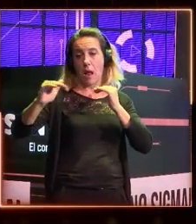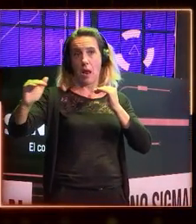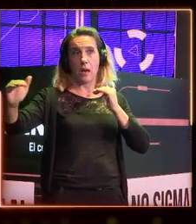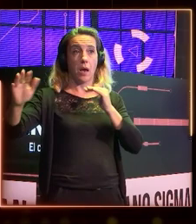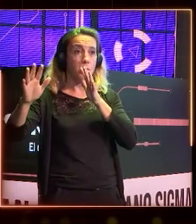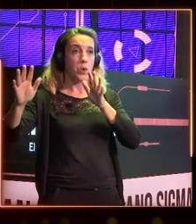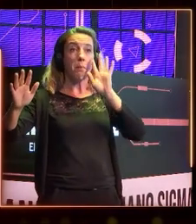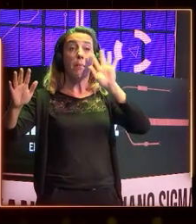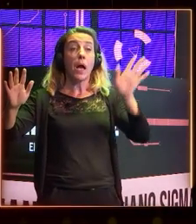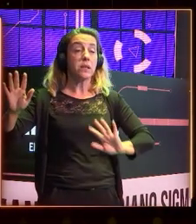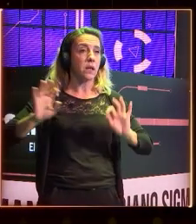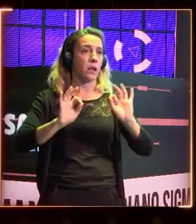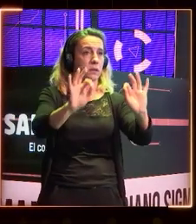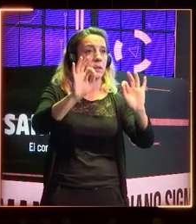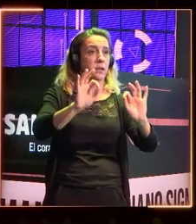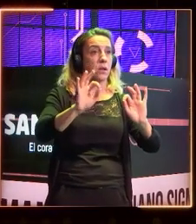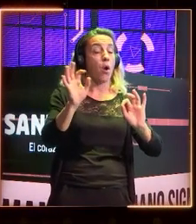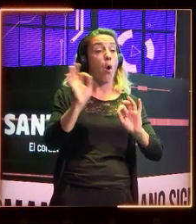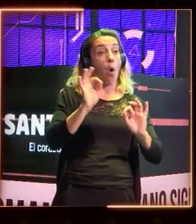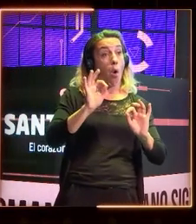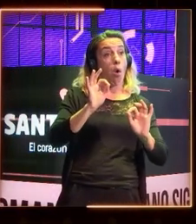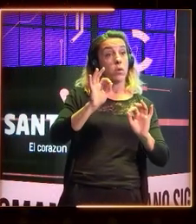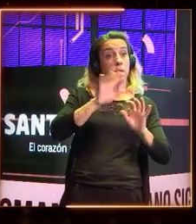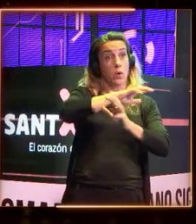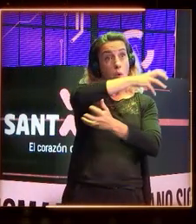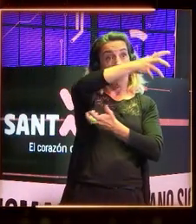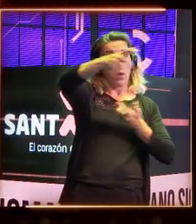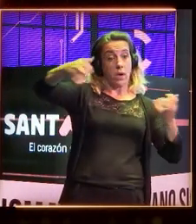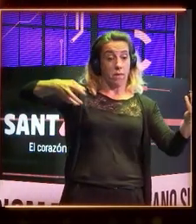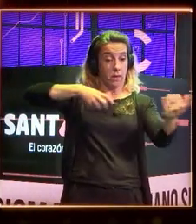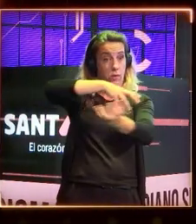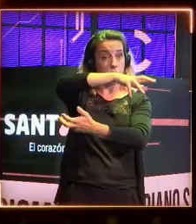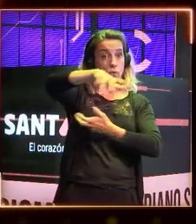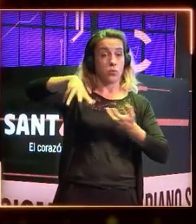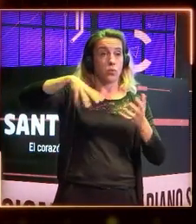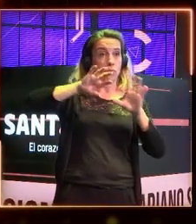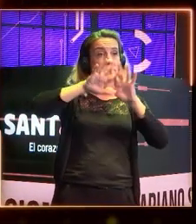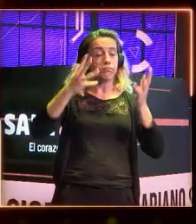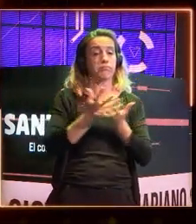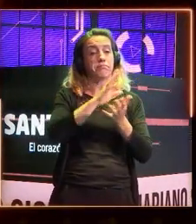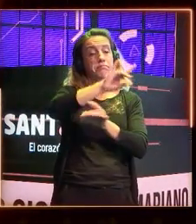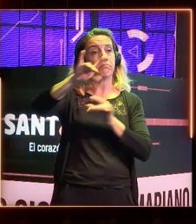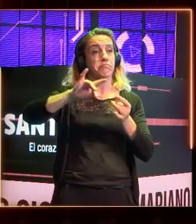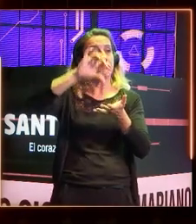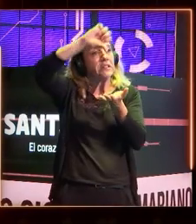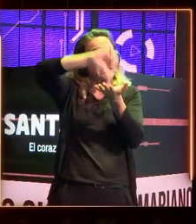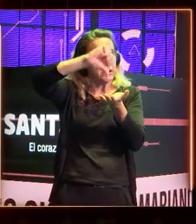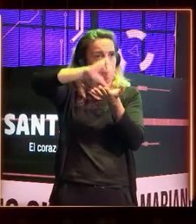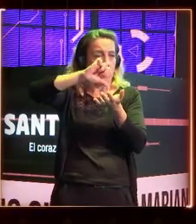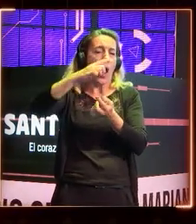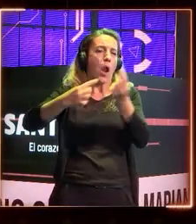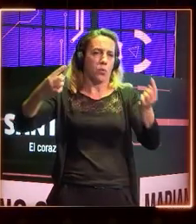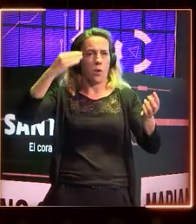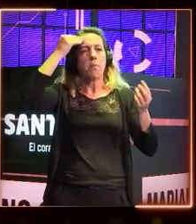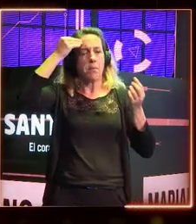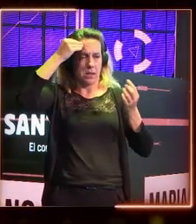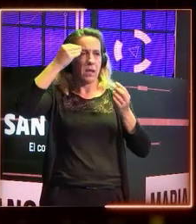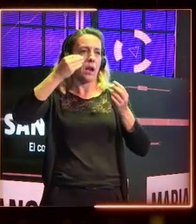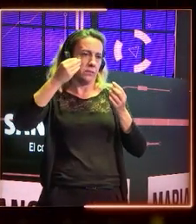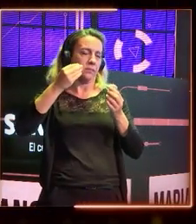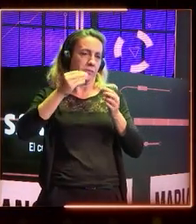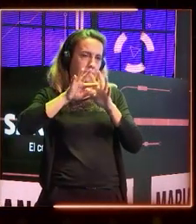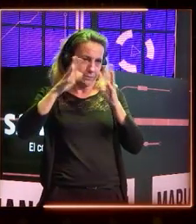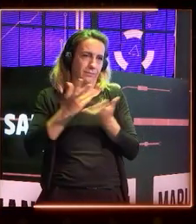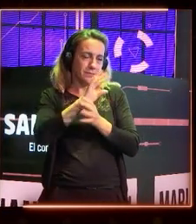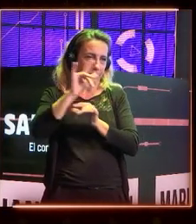plana o por ejemplo que la tierra está en el centro del universo porque la tierra parece estar bueno hay gente que sigue pensando que la tierra es plana no pero más allá de eso hay